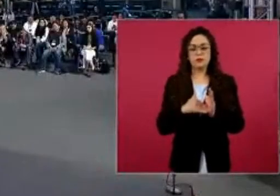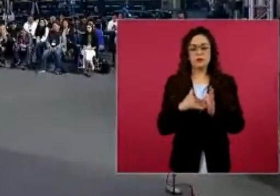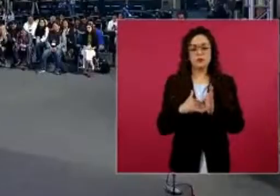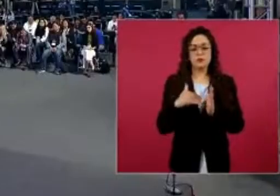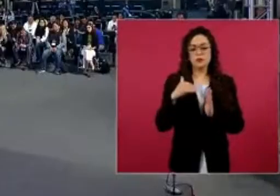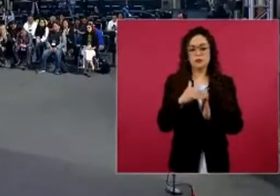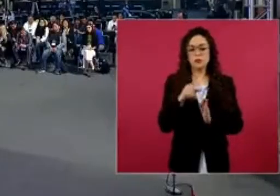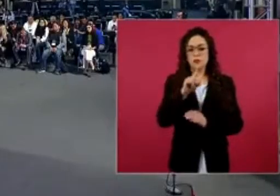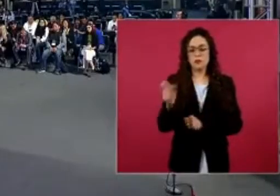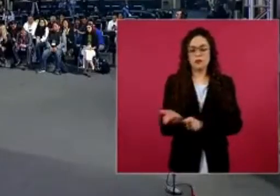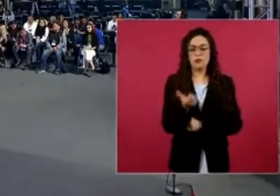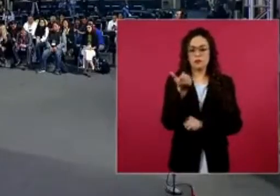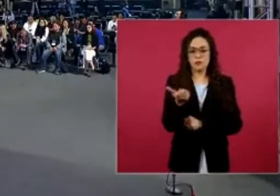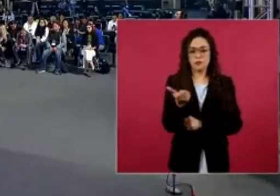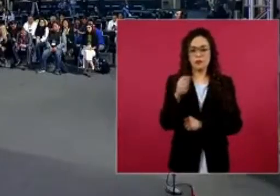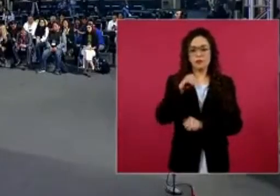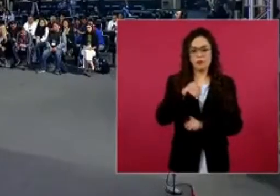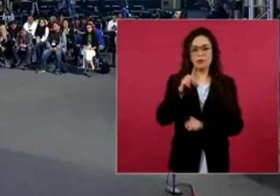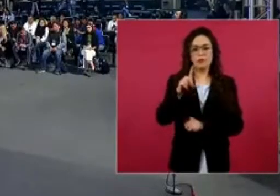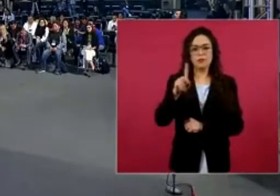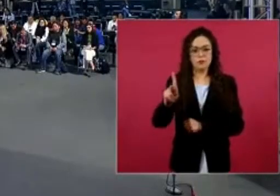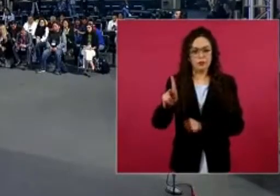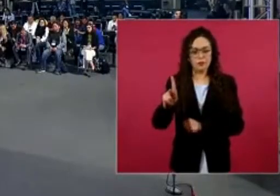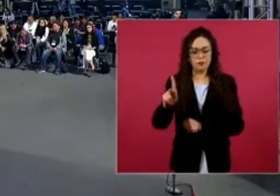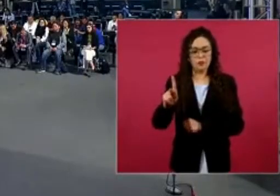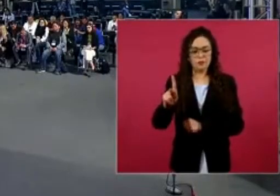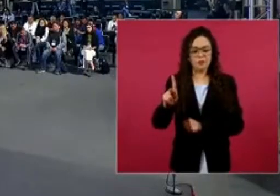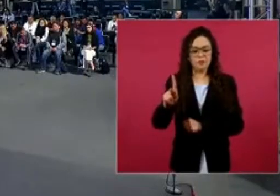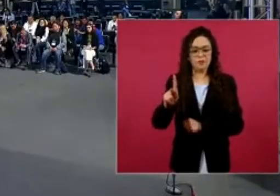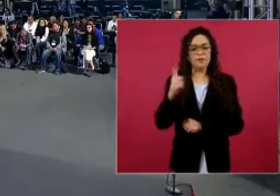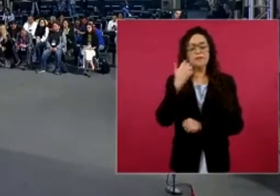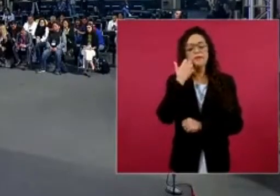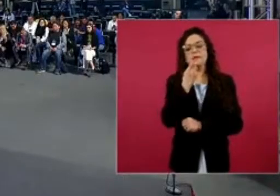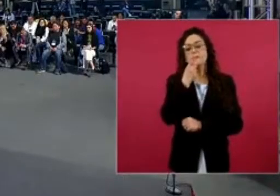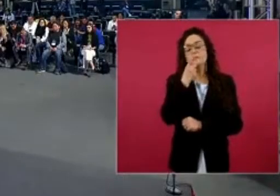3.338.000.000.000 de pesos, es decir,